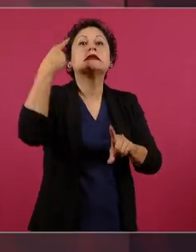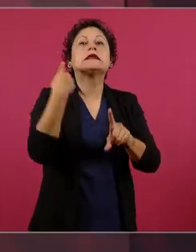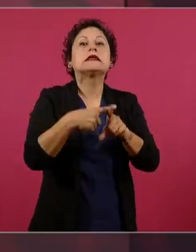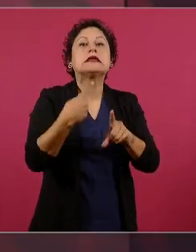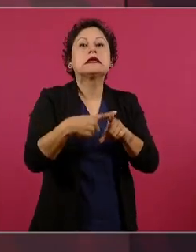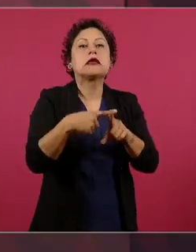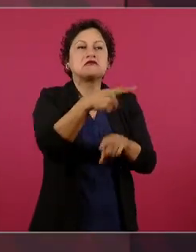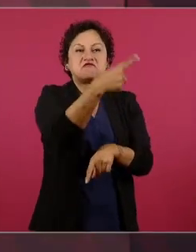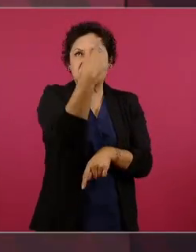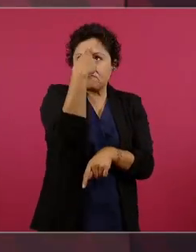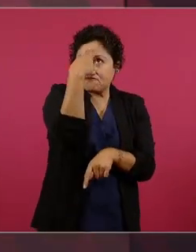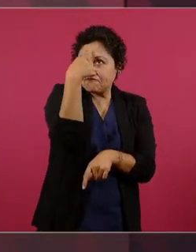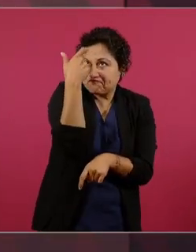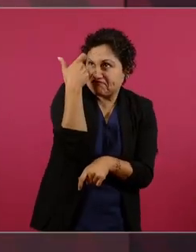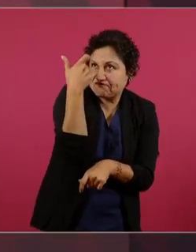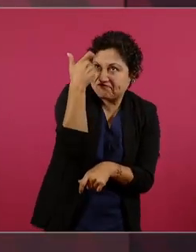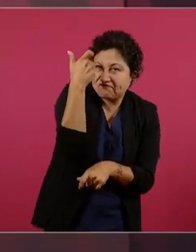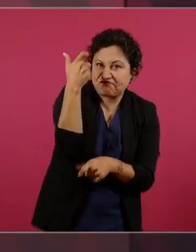Entonces,